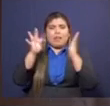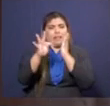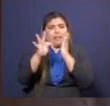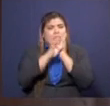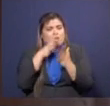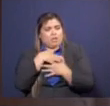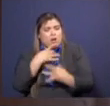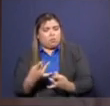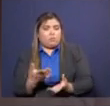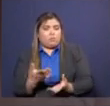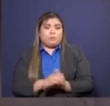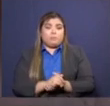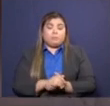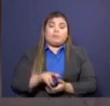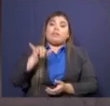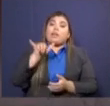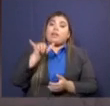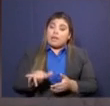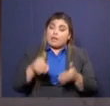En Panamá